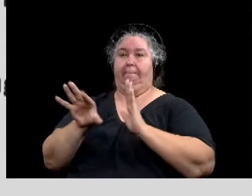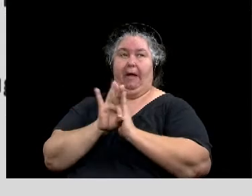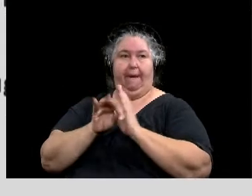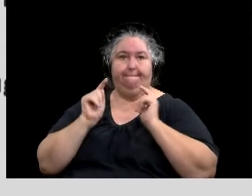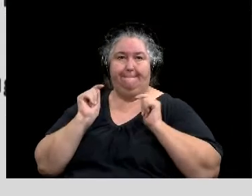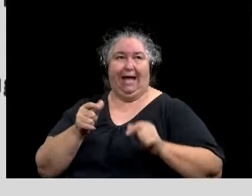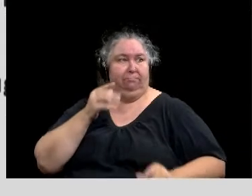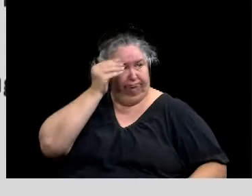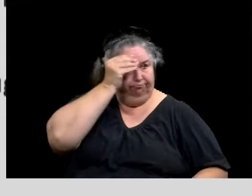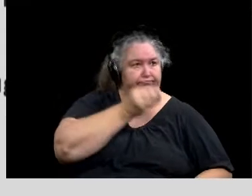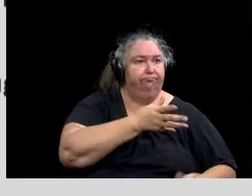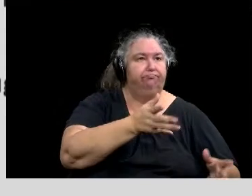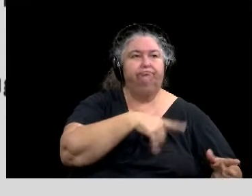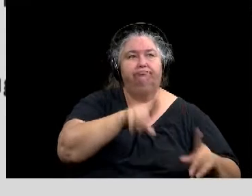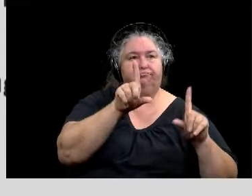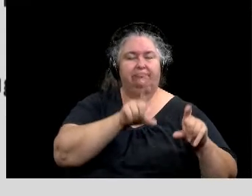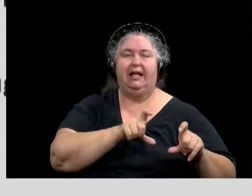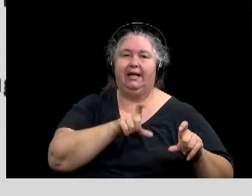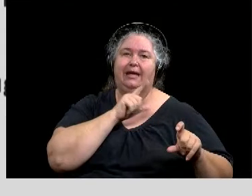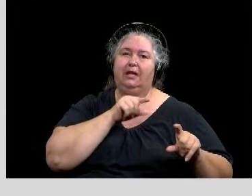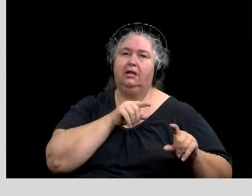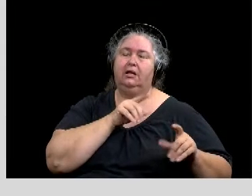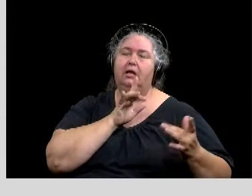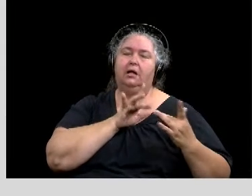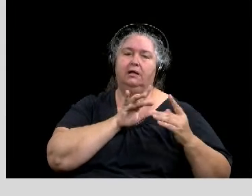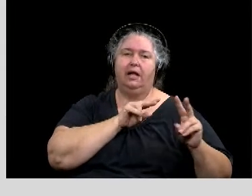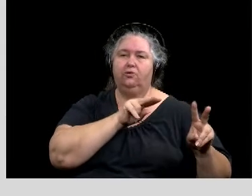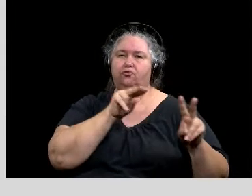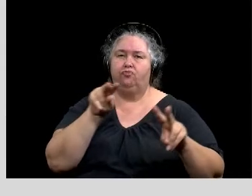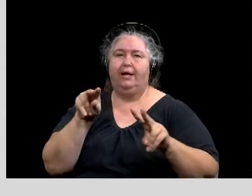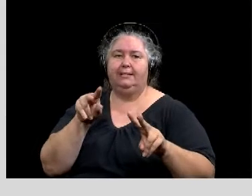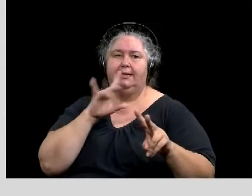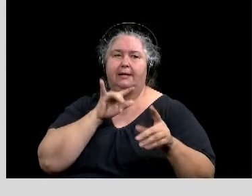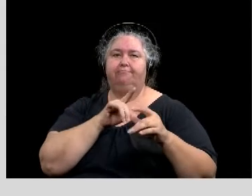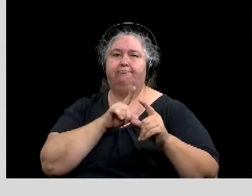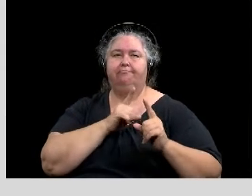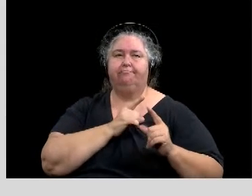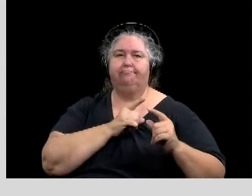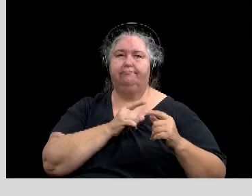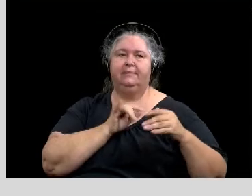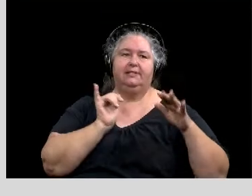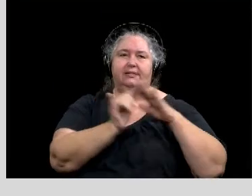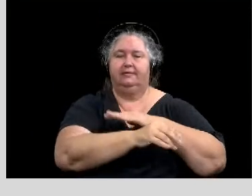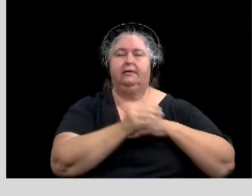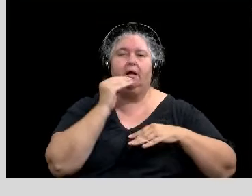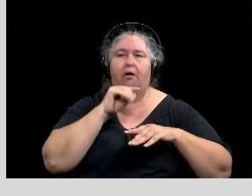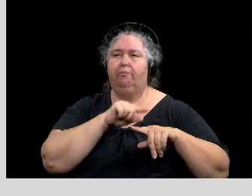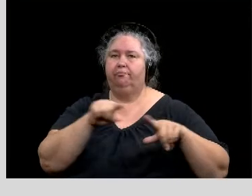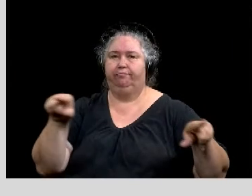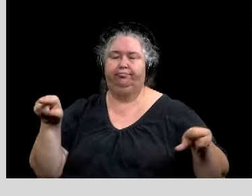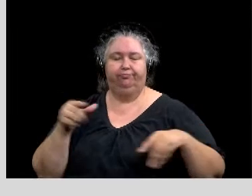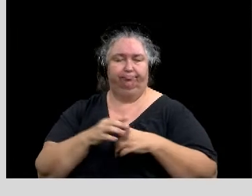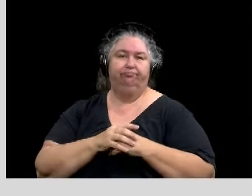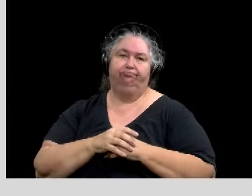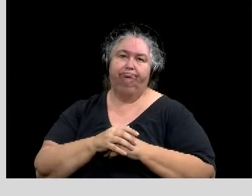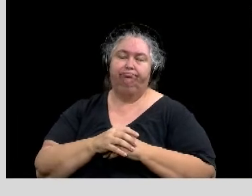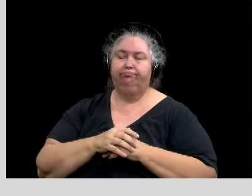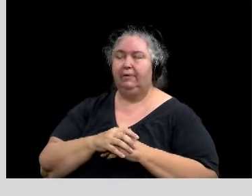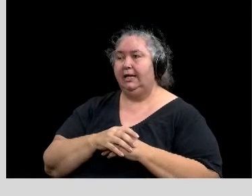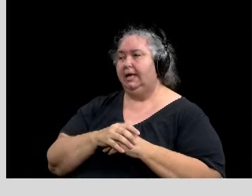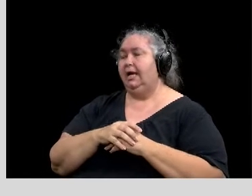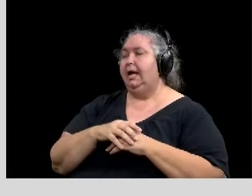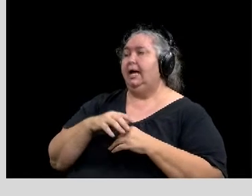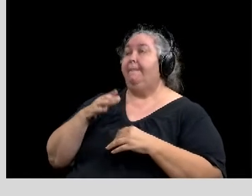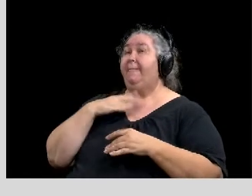se contrataron del virus y se puede arrastrar rápidamente y lo último de la universidad de